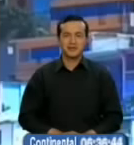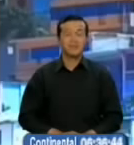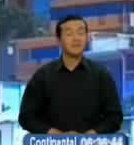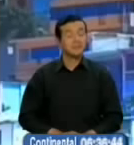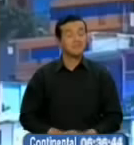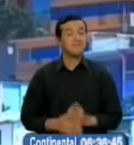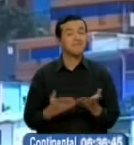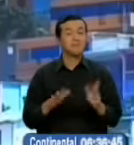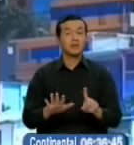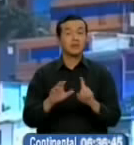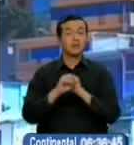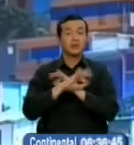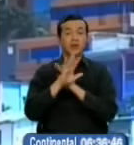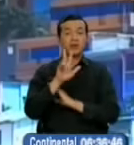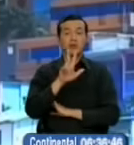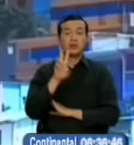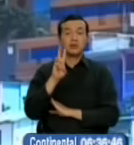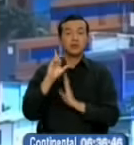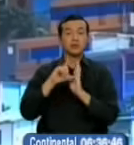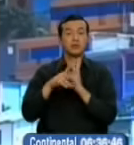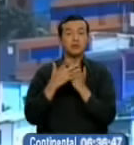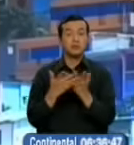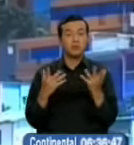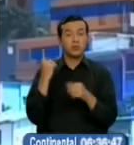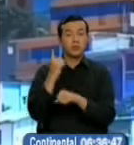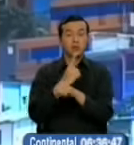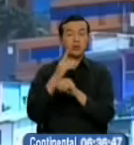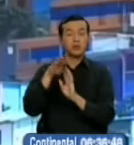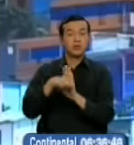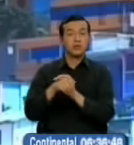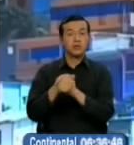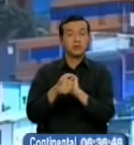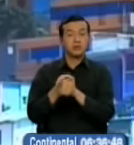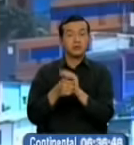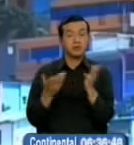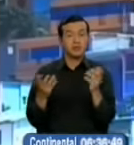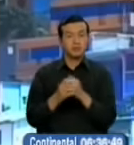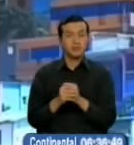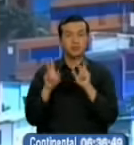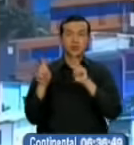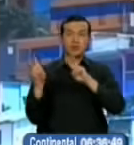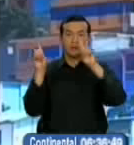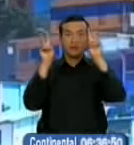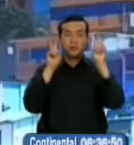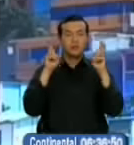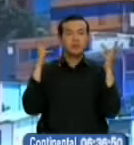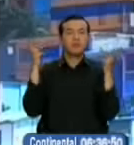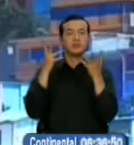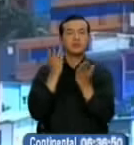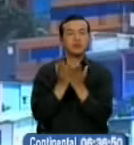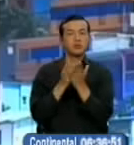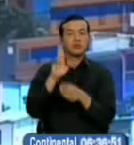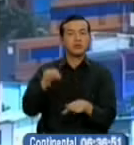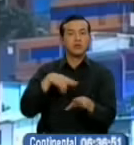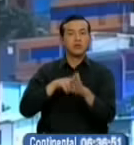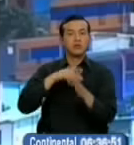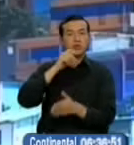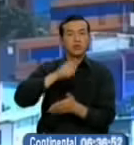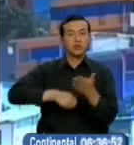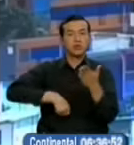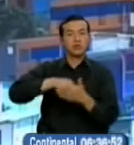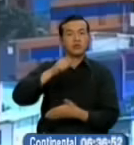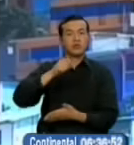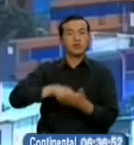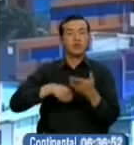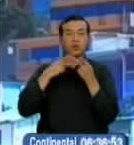Y bien, son las 6 de la mañana, 36 minutos, una hora menos en Galápagos. Y cambiamos de tema, el Servicio Nacional de Contratación Pública anunció